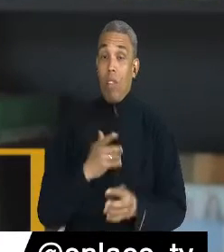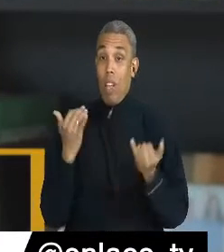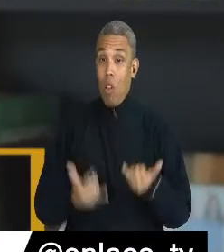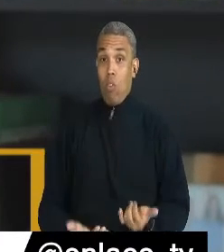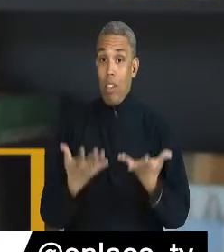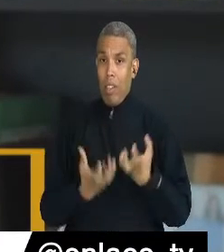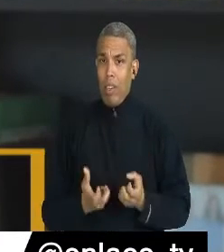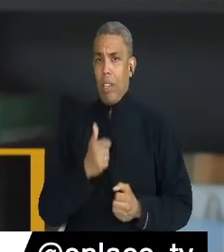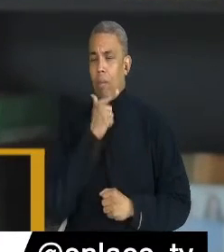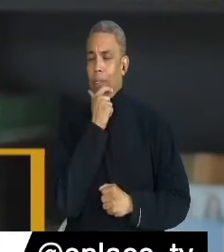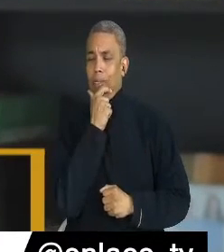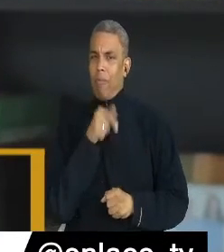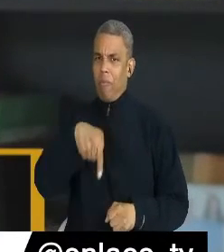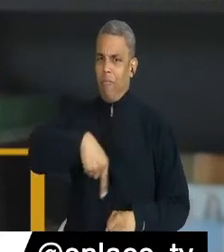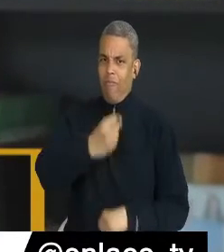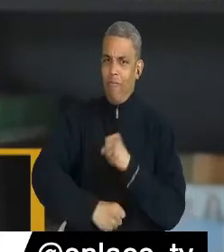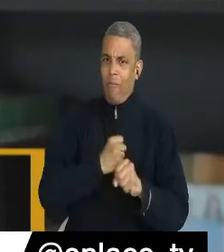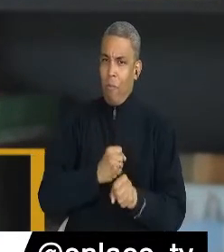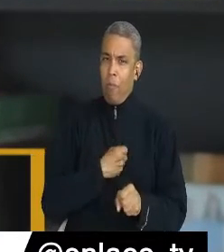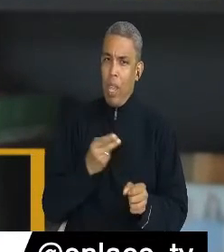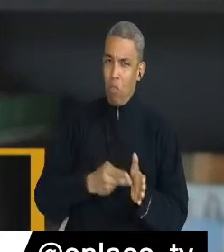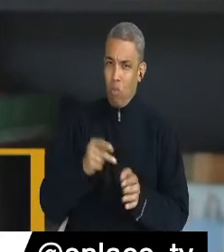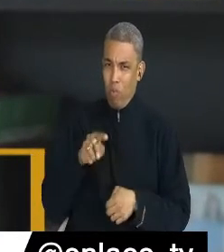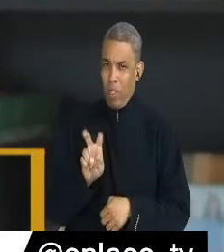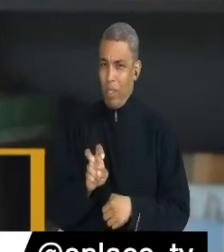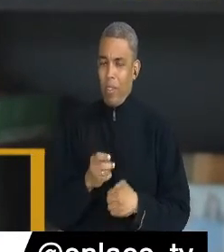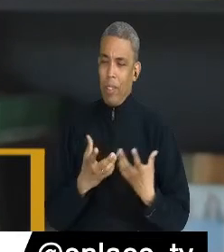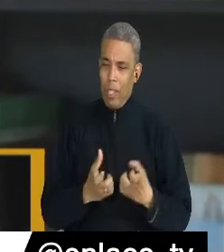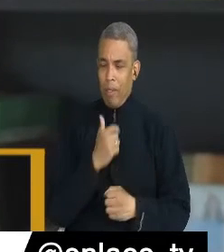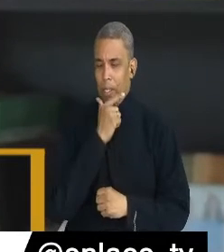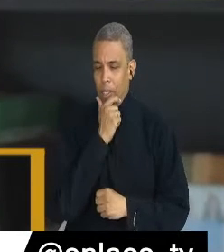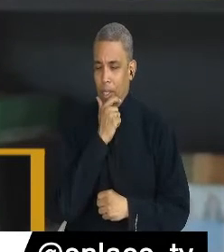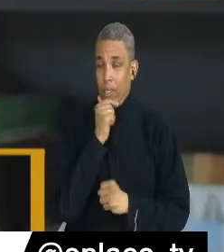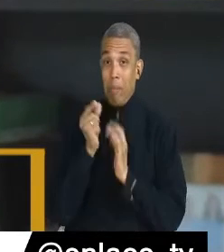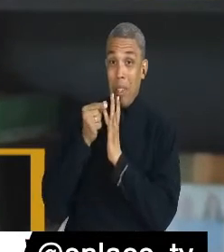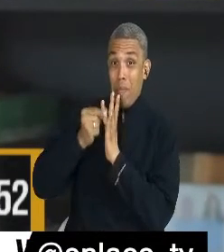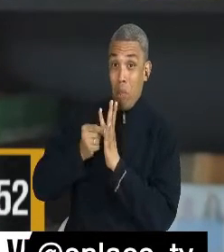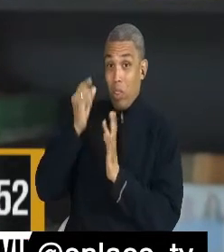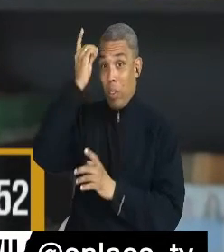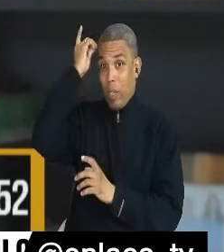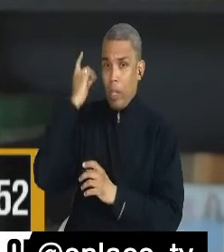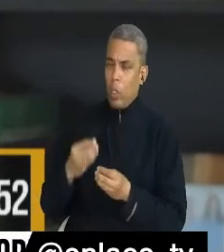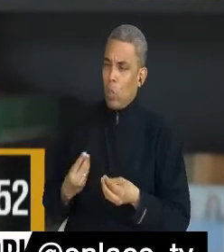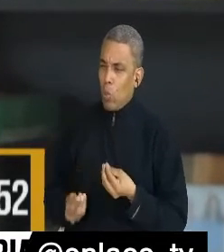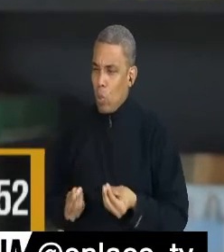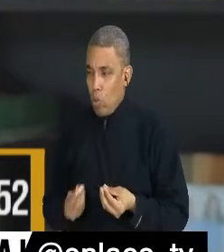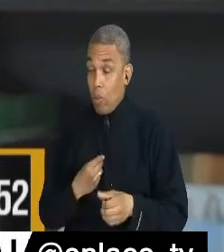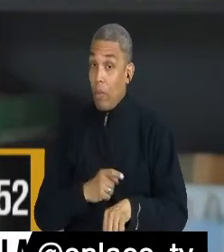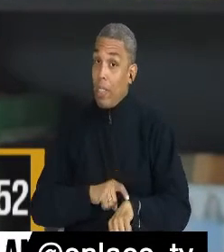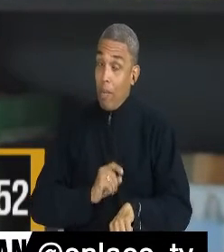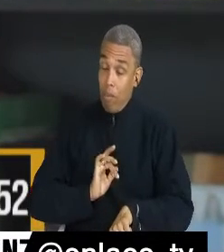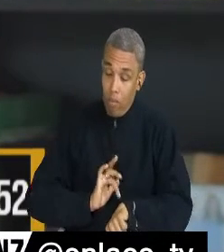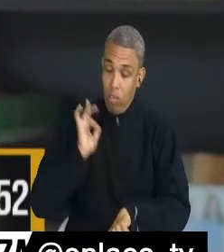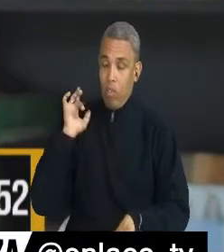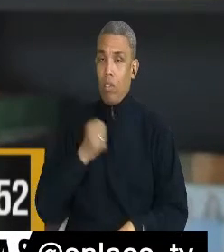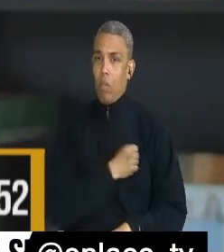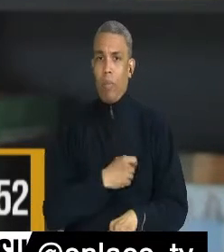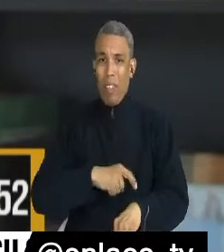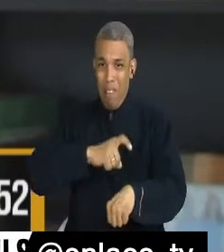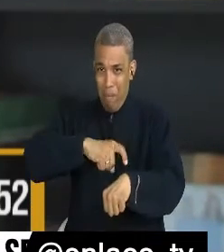cumplir y hemos hablado mucho con la con la gestora social es darle cumplimiento a los tiempos eso quiere decir que a las